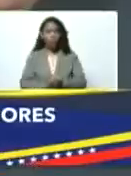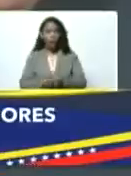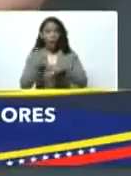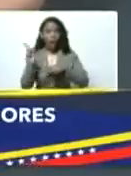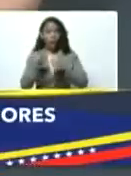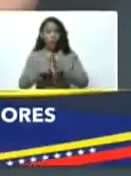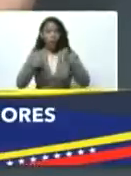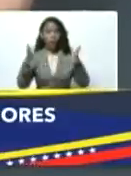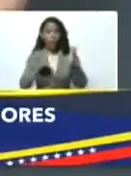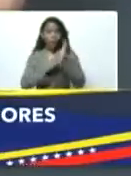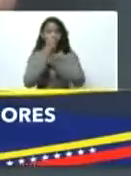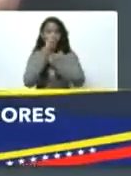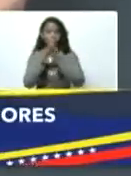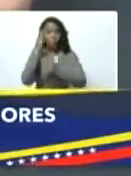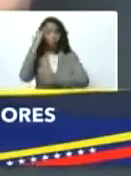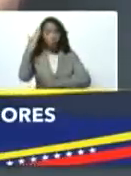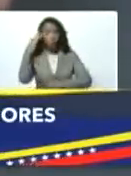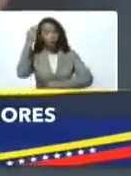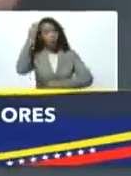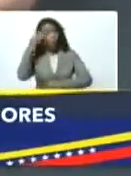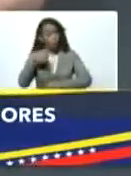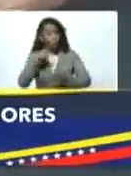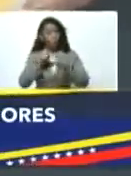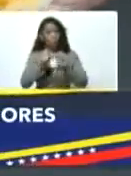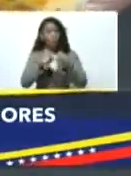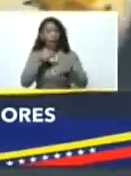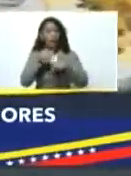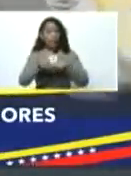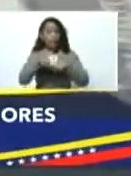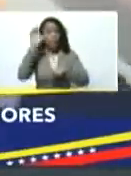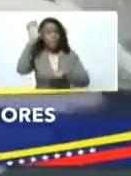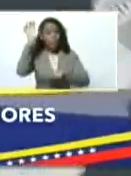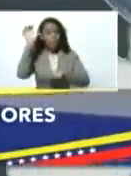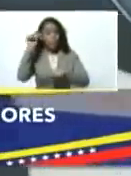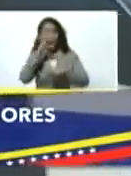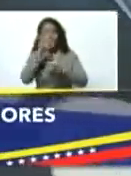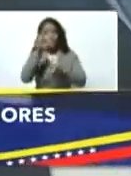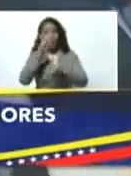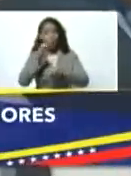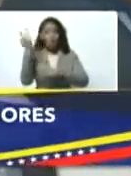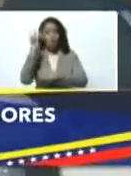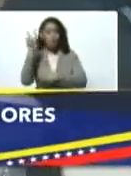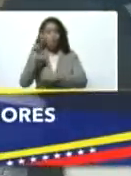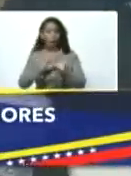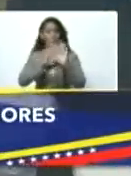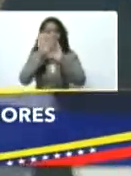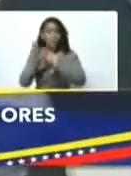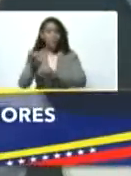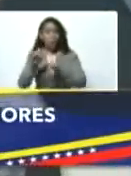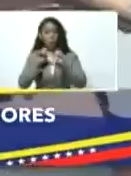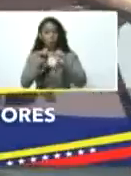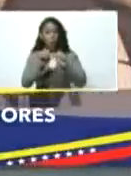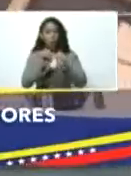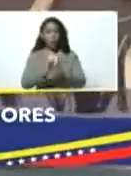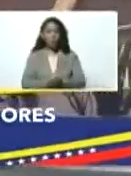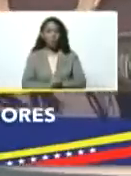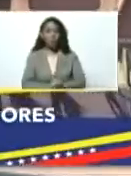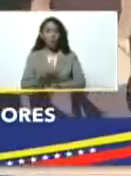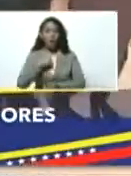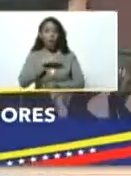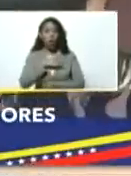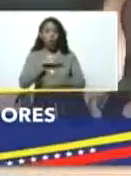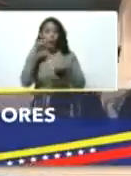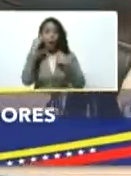grandes emprendimientos que soñaron, creyeron y siguen creyendo en el país, y el Banco de Venezuela los está apoyando, los seguirá apoyando. Y estamos a